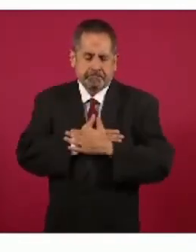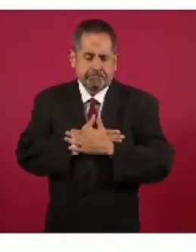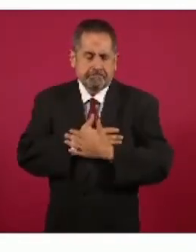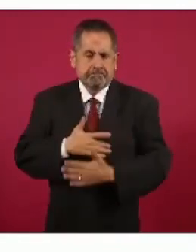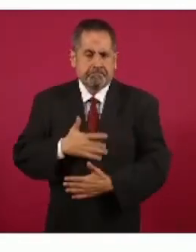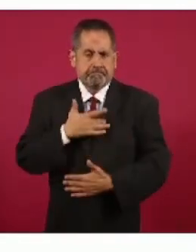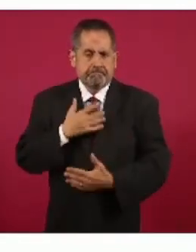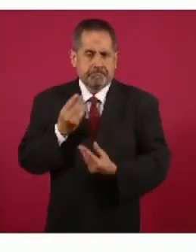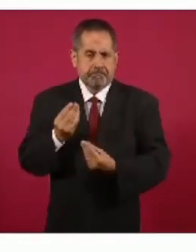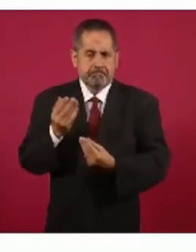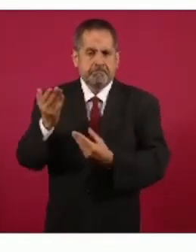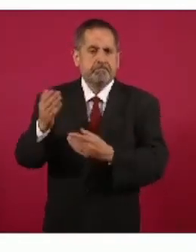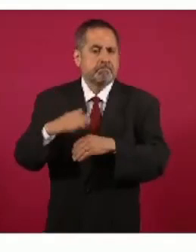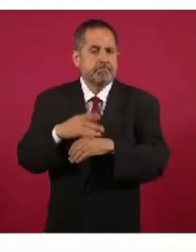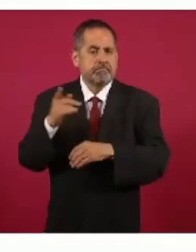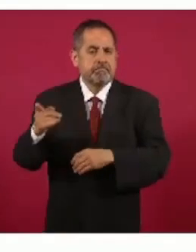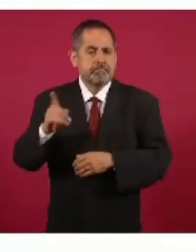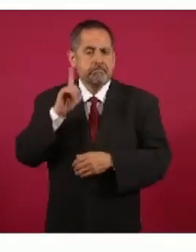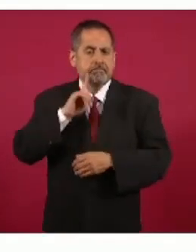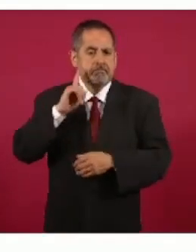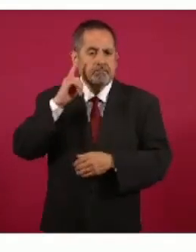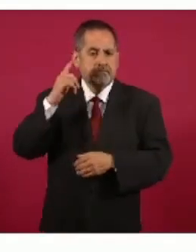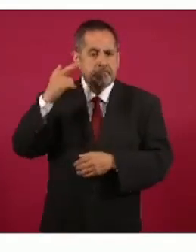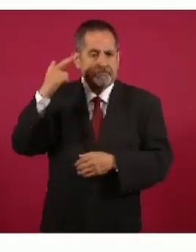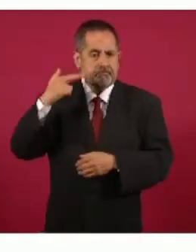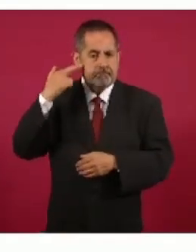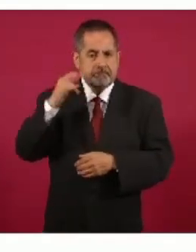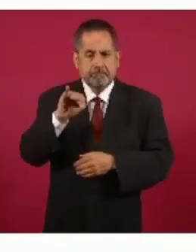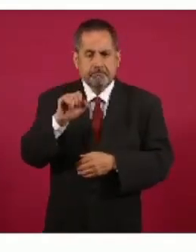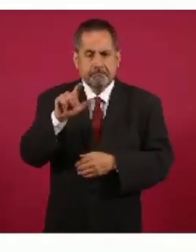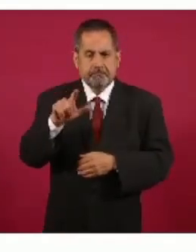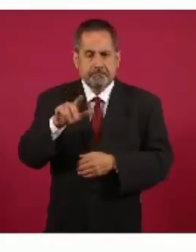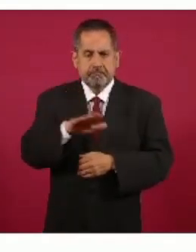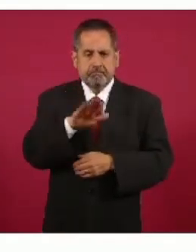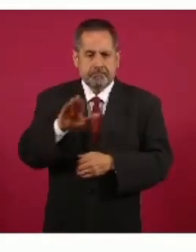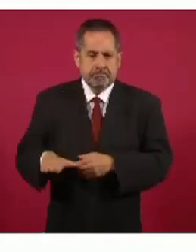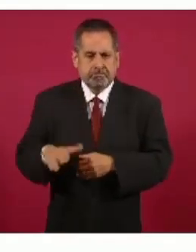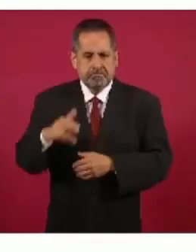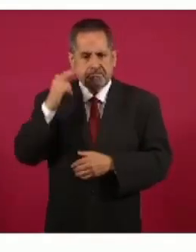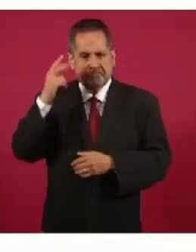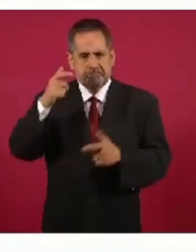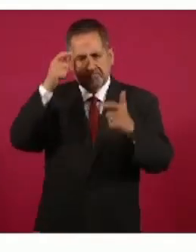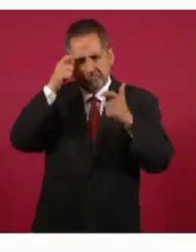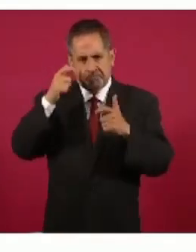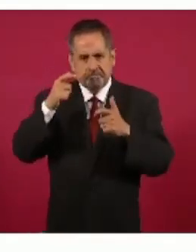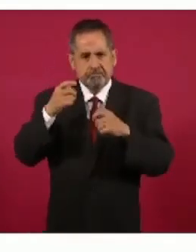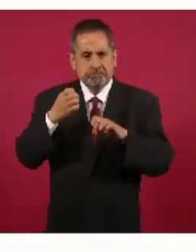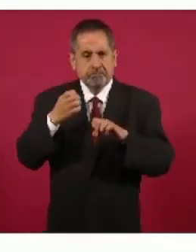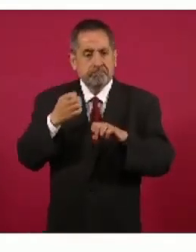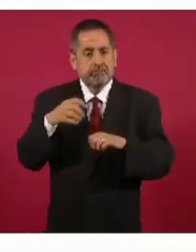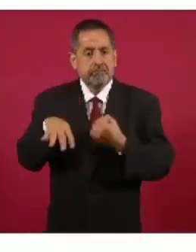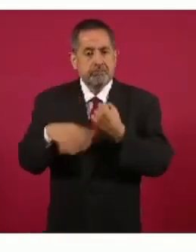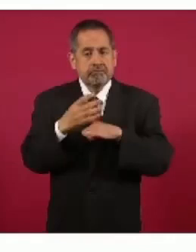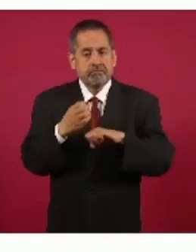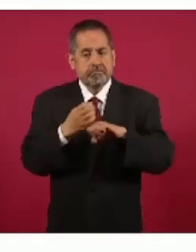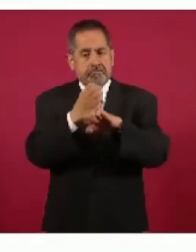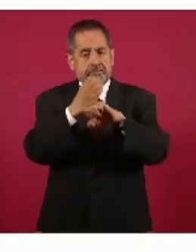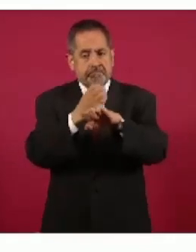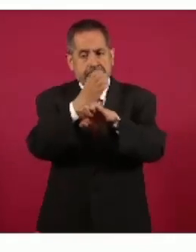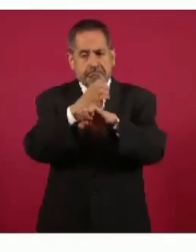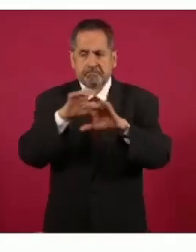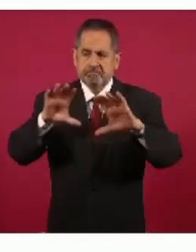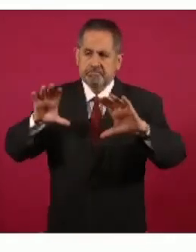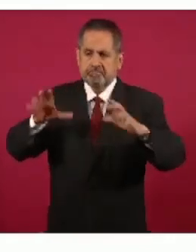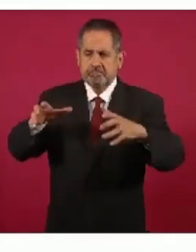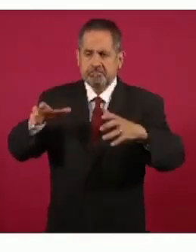Isabel II, monarca británica y soberana de 14 estados independientes.